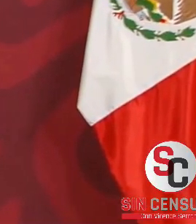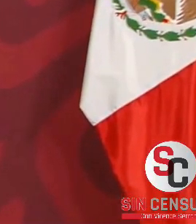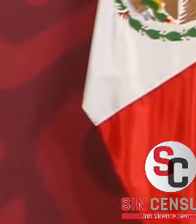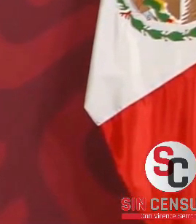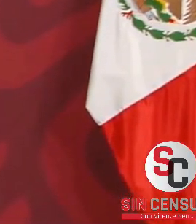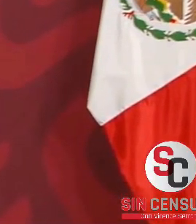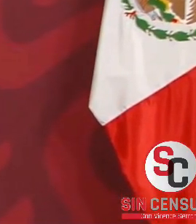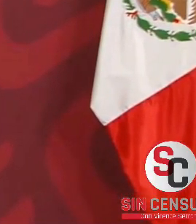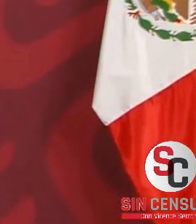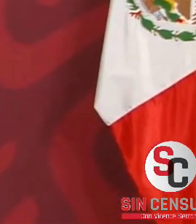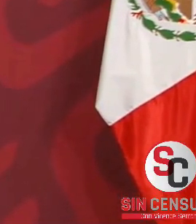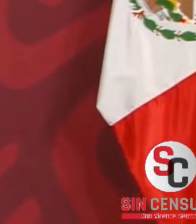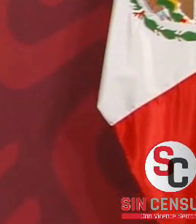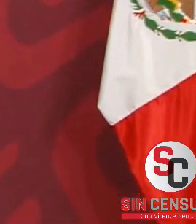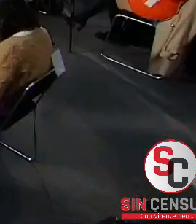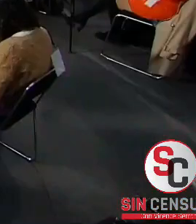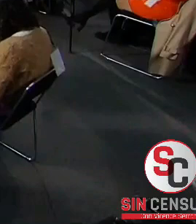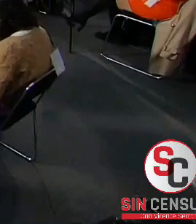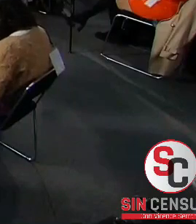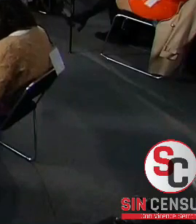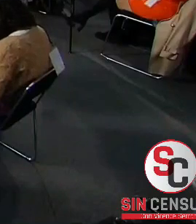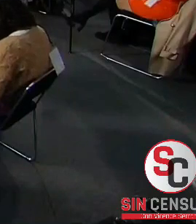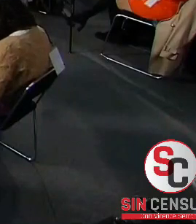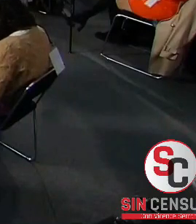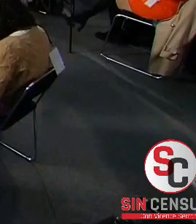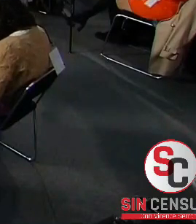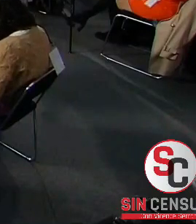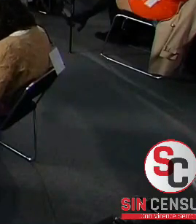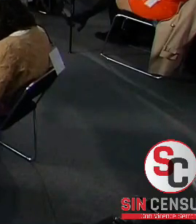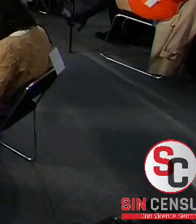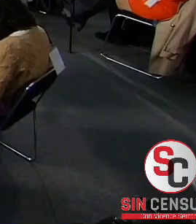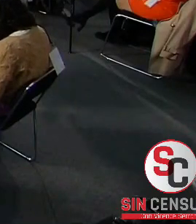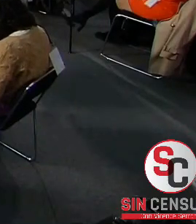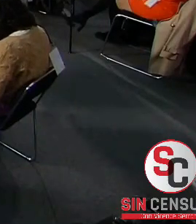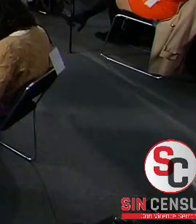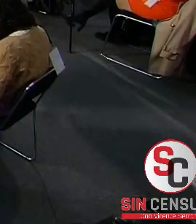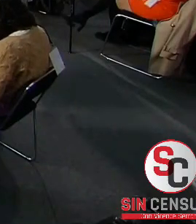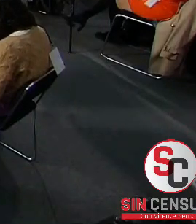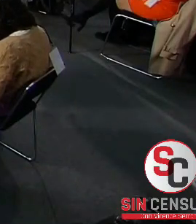Yucatán, Quintana Roo. ¿Quién sigue?